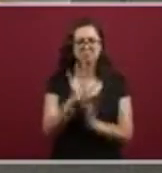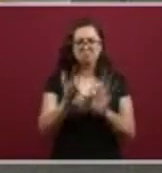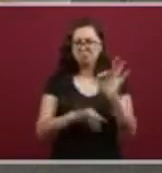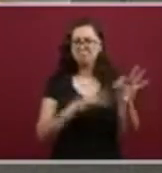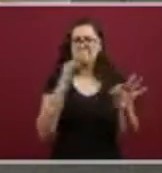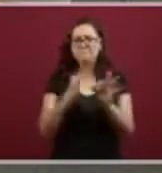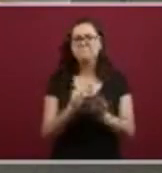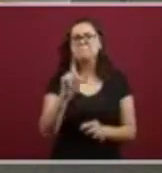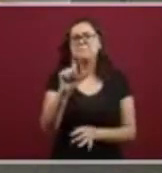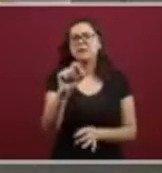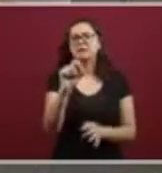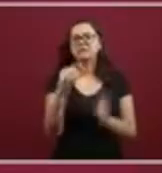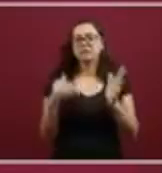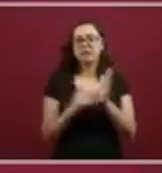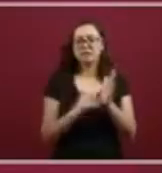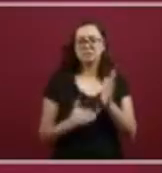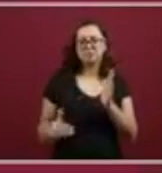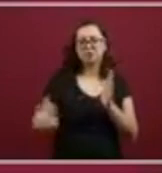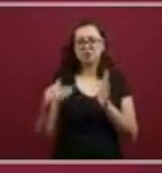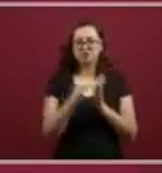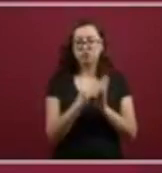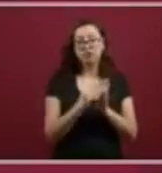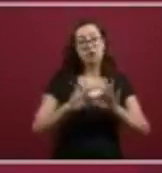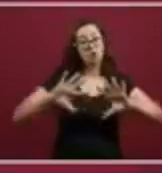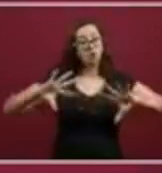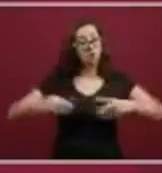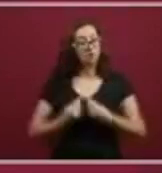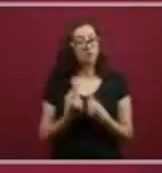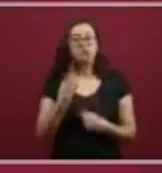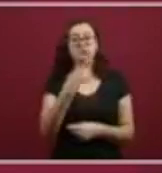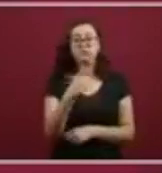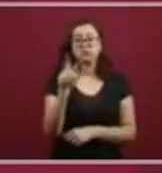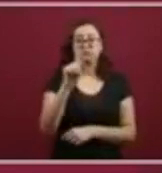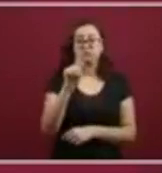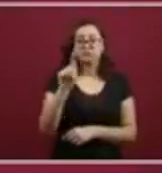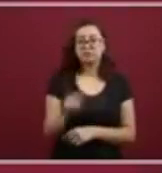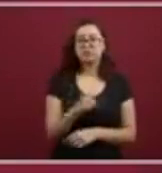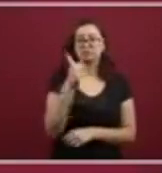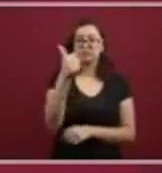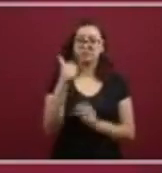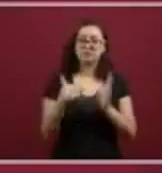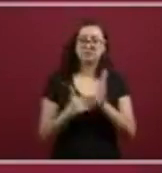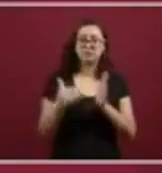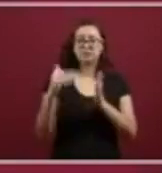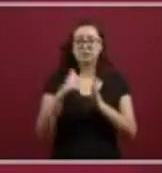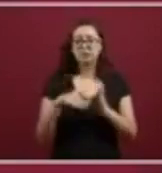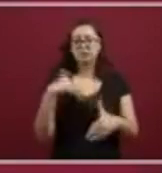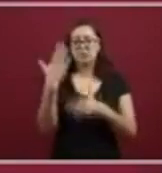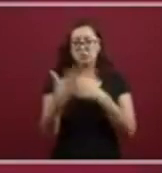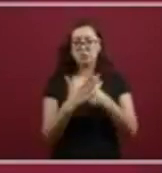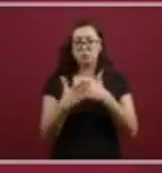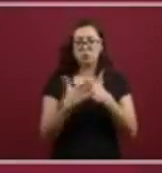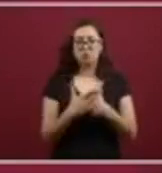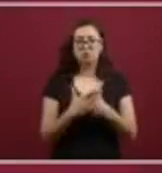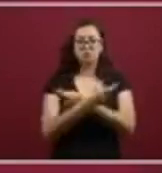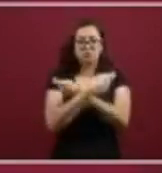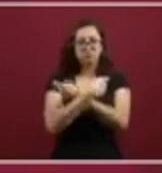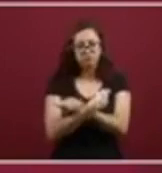concluidos. Se requieren 176 millones para entregar el primer día